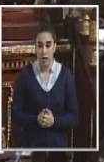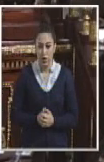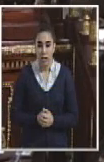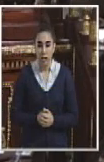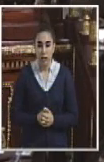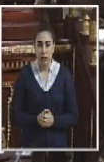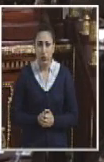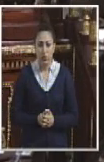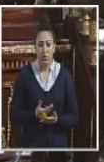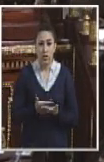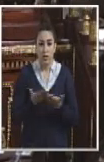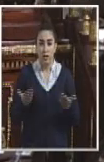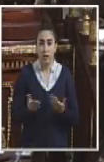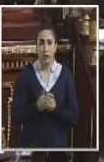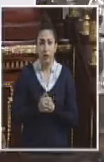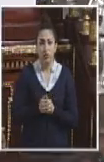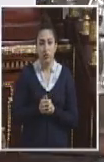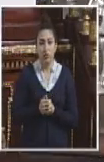De conformidad con la